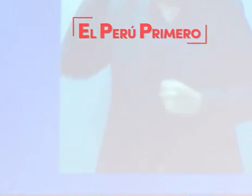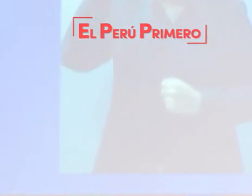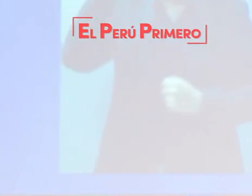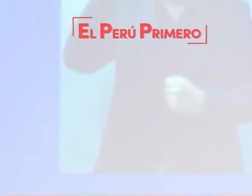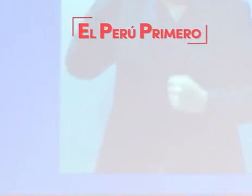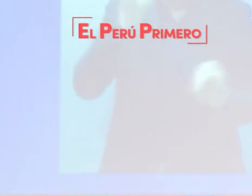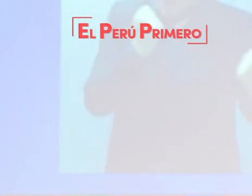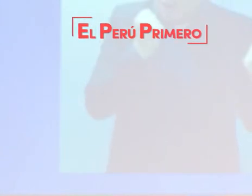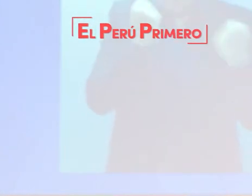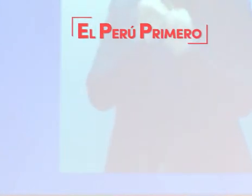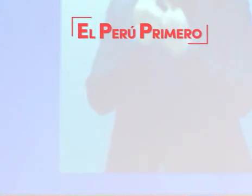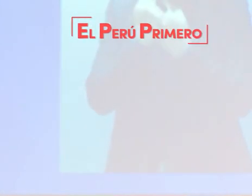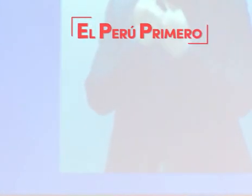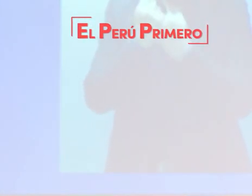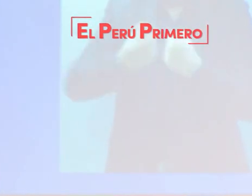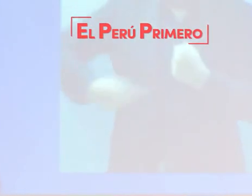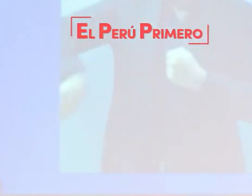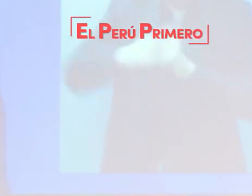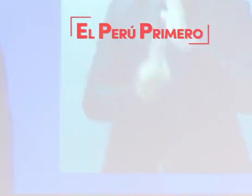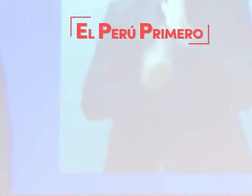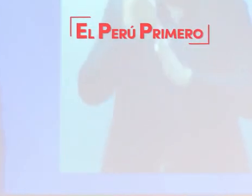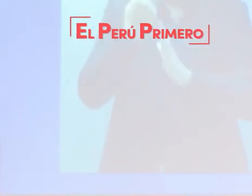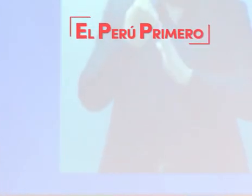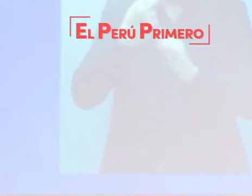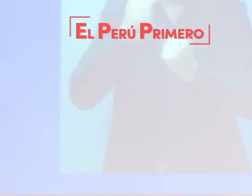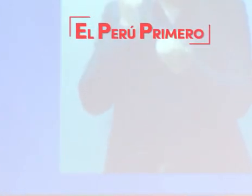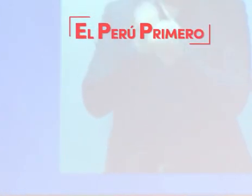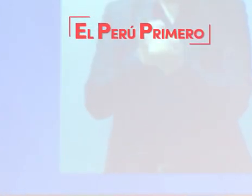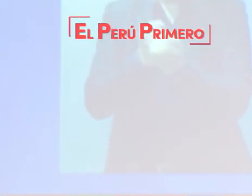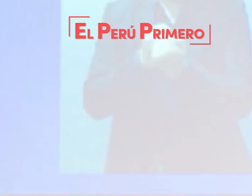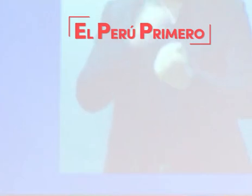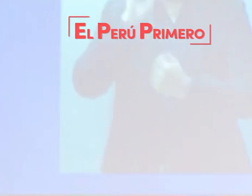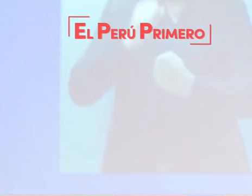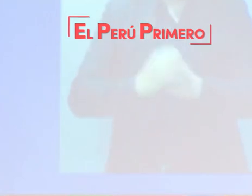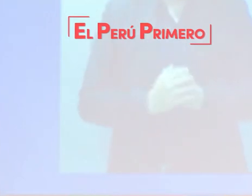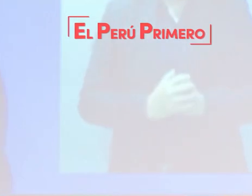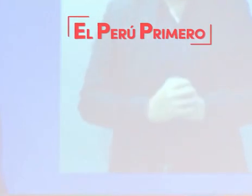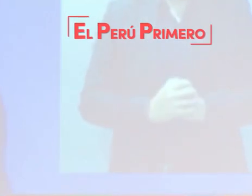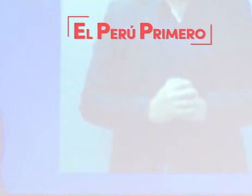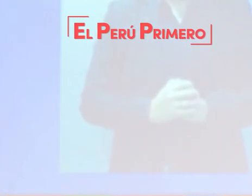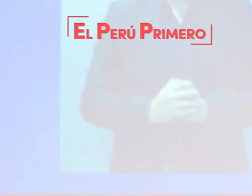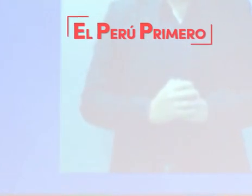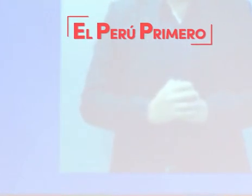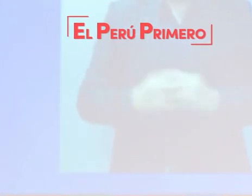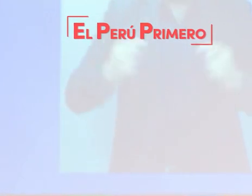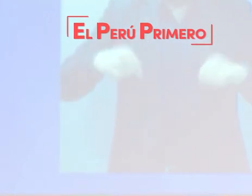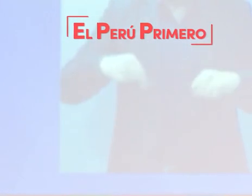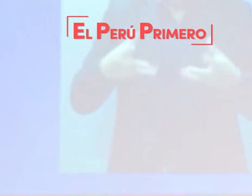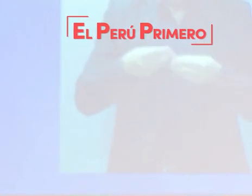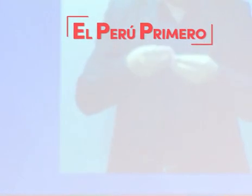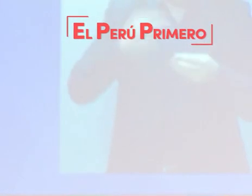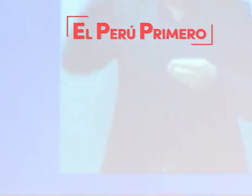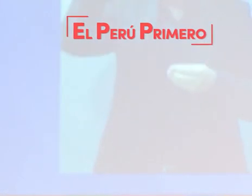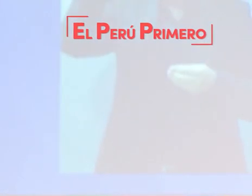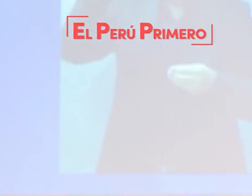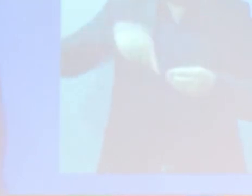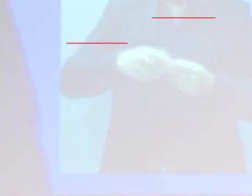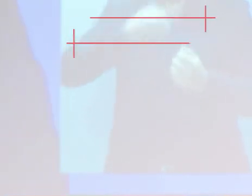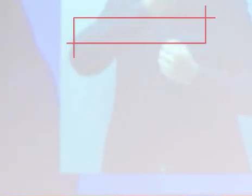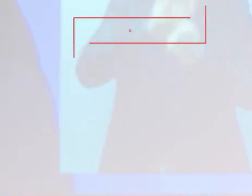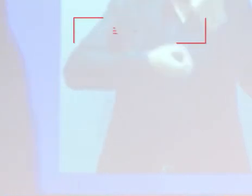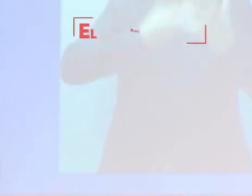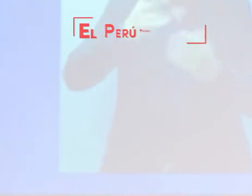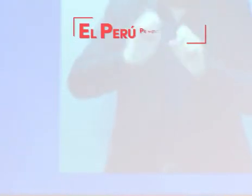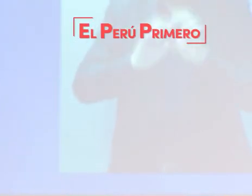también hay razones éticas y morales para luchar contra la corrupción. Y es por eso que en esa lucha todos